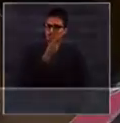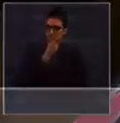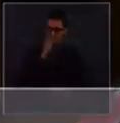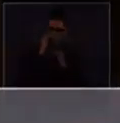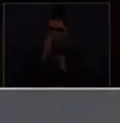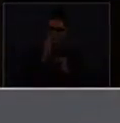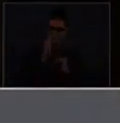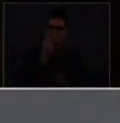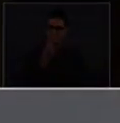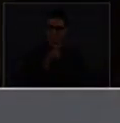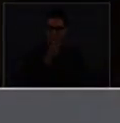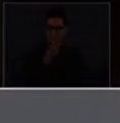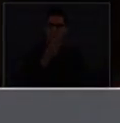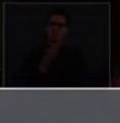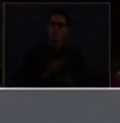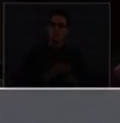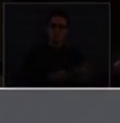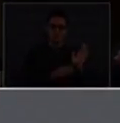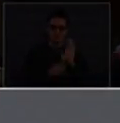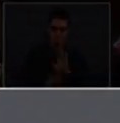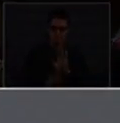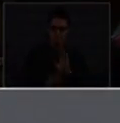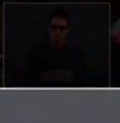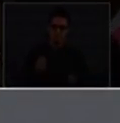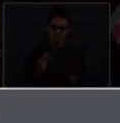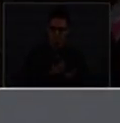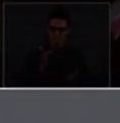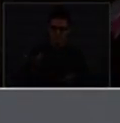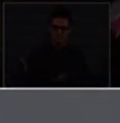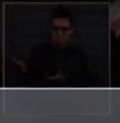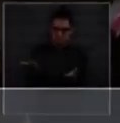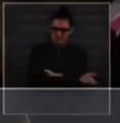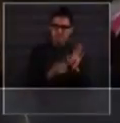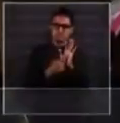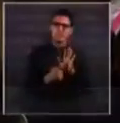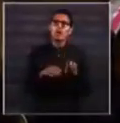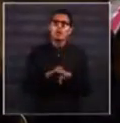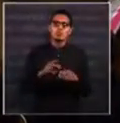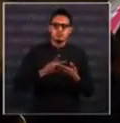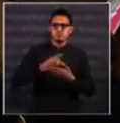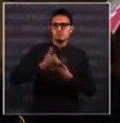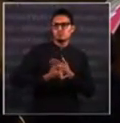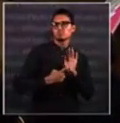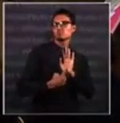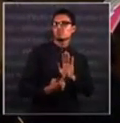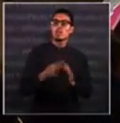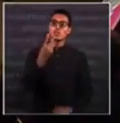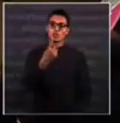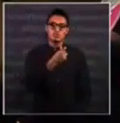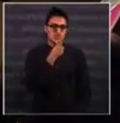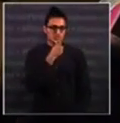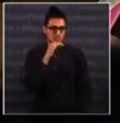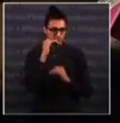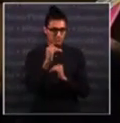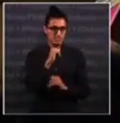Será su presentación, candidatos, por lo tanto, les agradeceré que pasen y que presenten sus propuestas o lo que quieran presentar en estos 2 minutos y